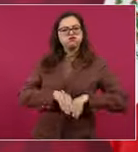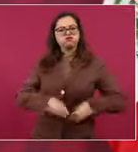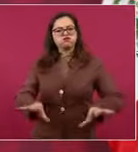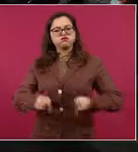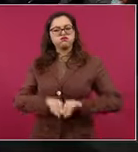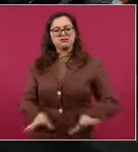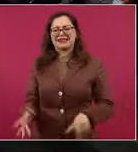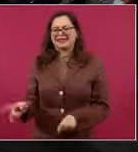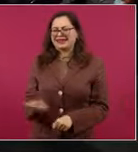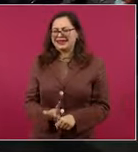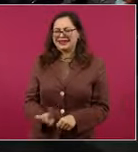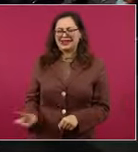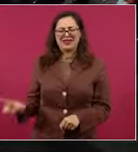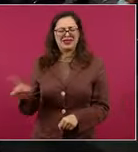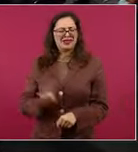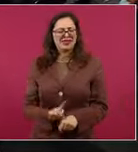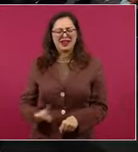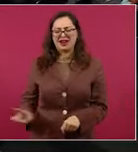todos los días,